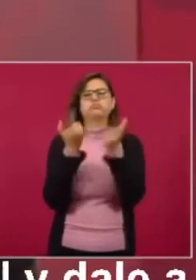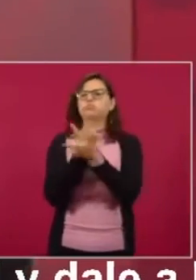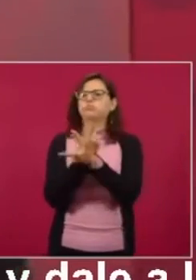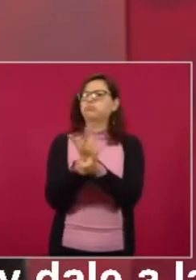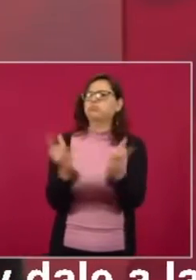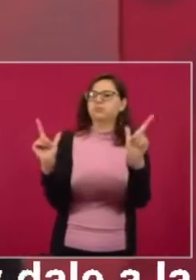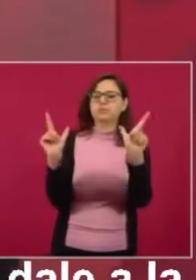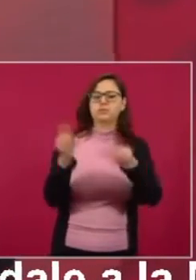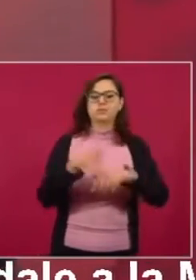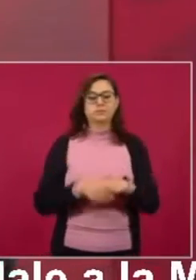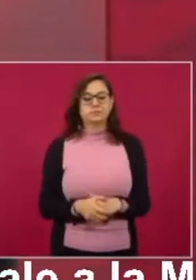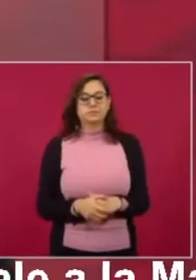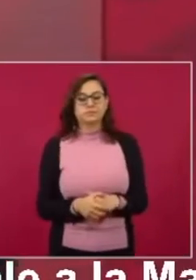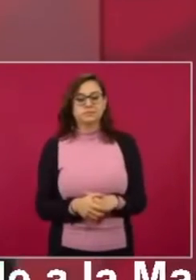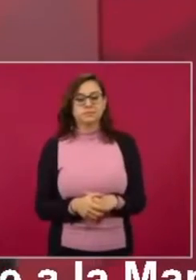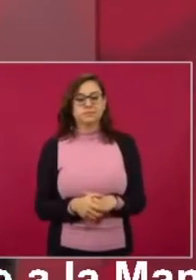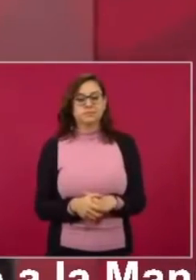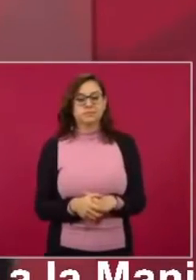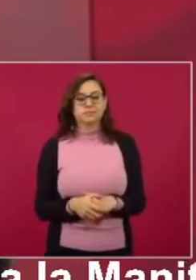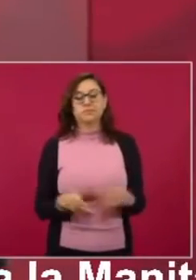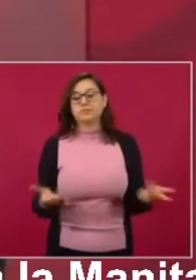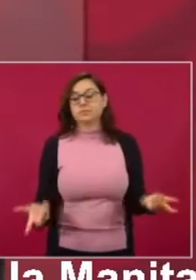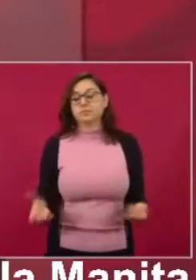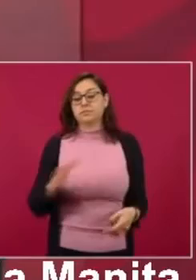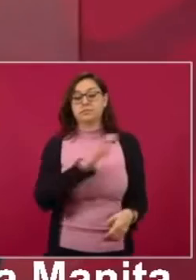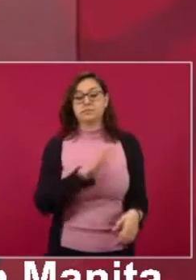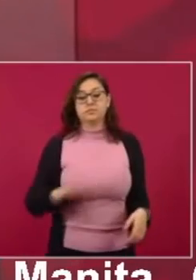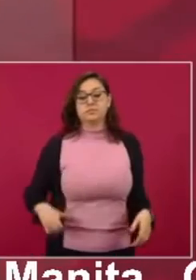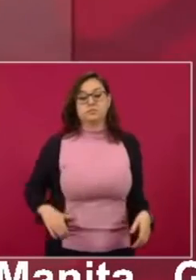llegaron a ver hasta candidatos independientes